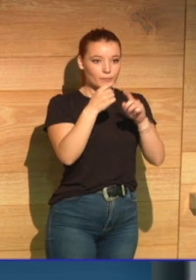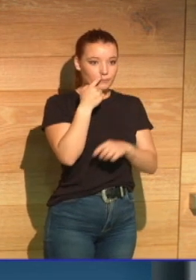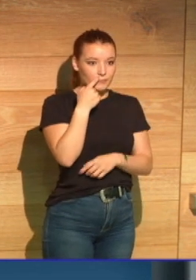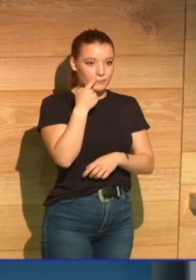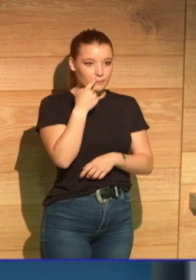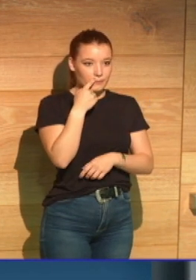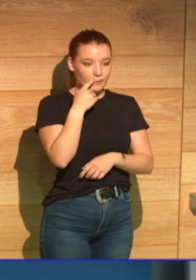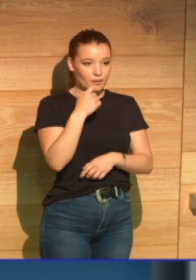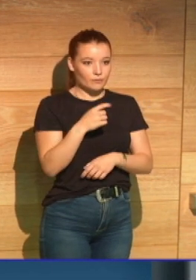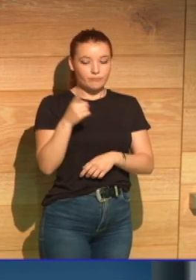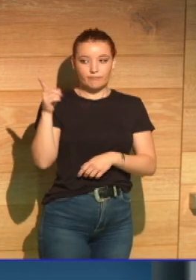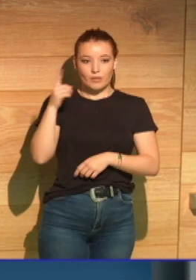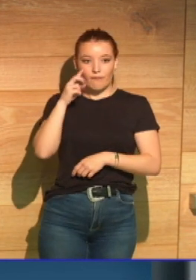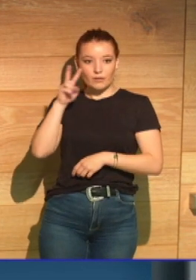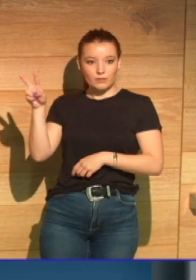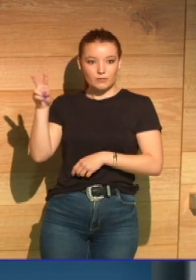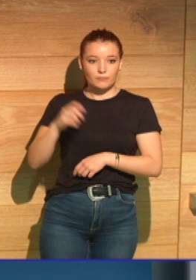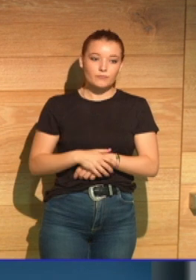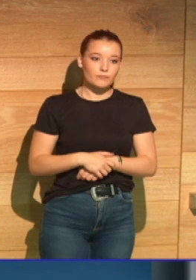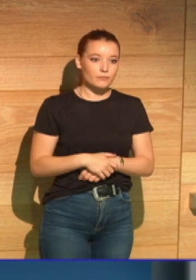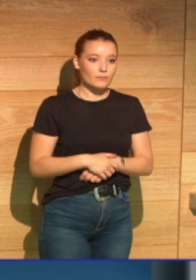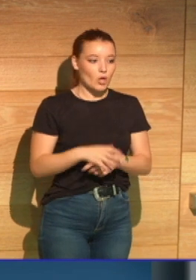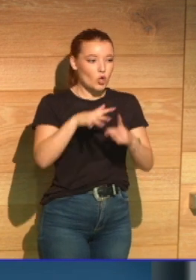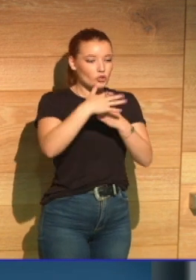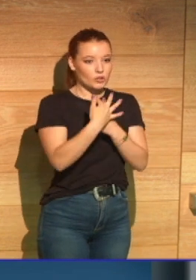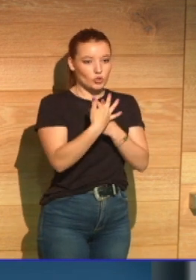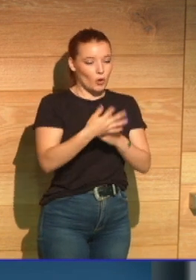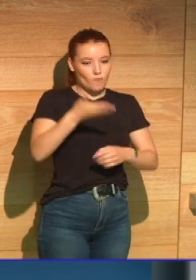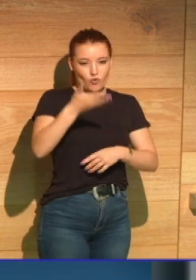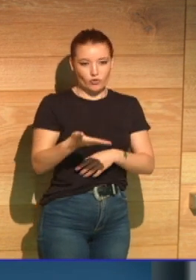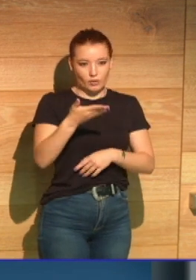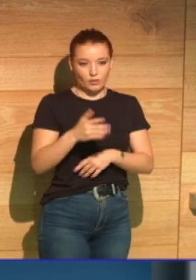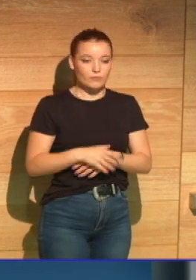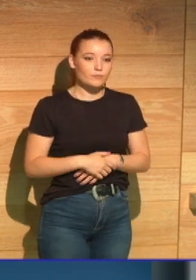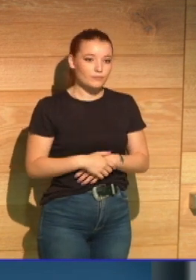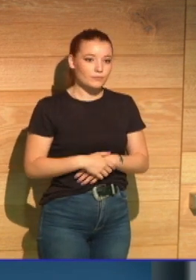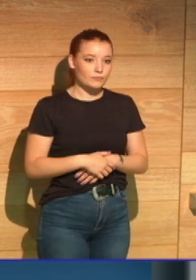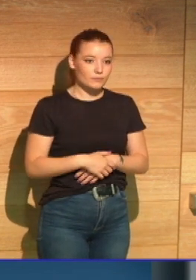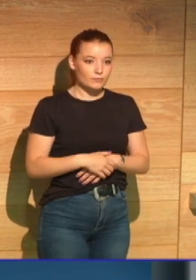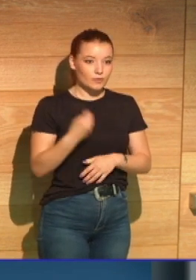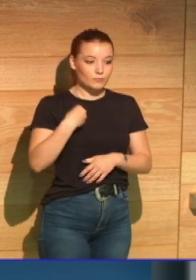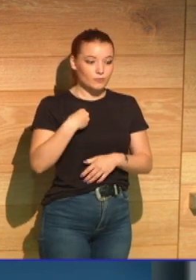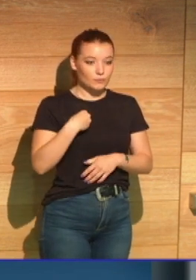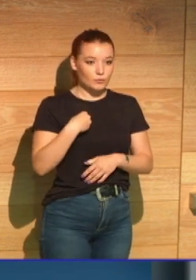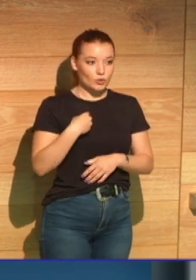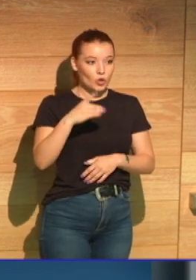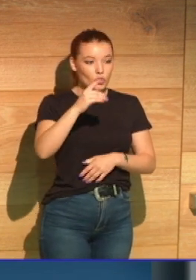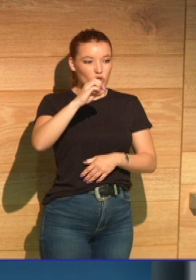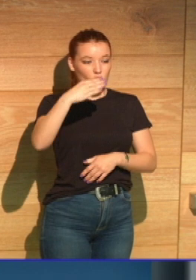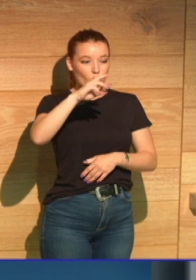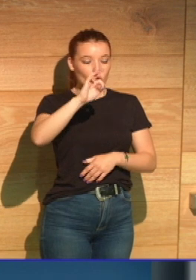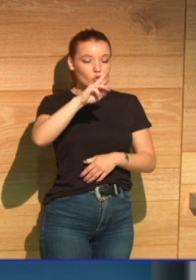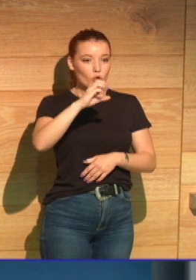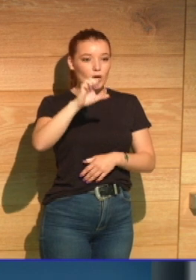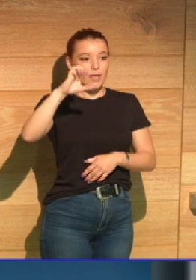sería hiperrealidad. Es un contexto que me parece fundamental, investigado por los últimos años de vida del doctor Eco, y que